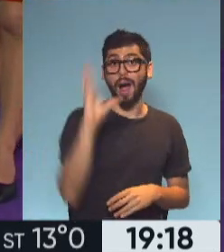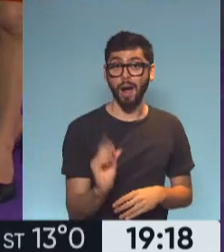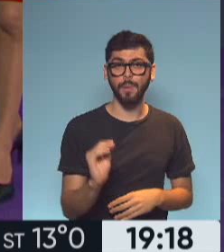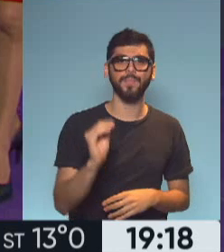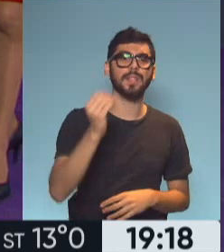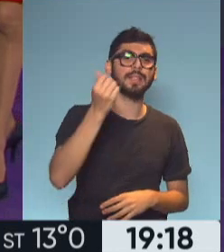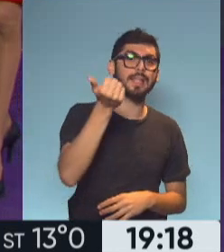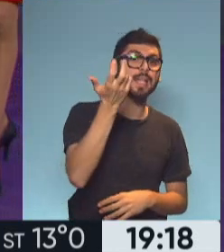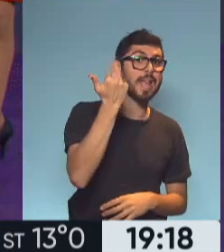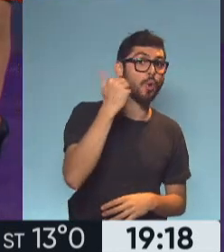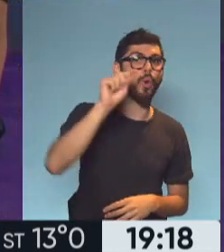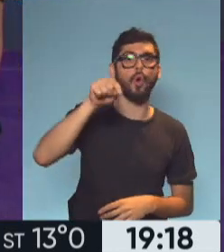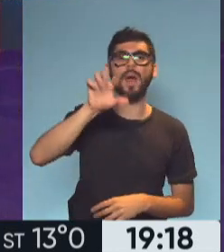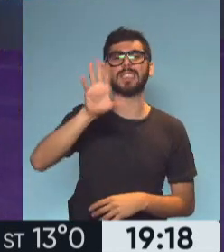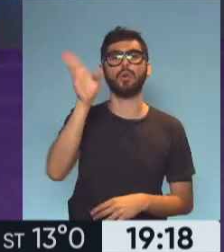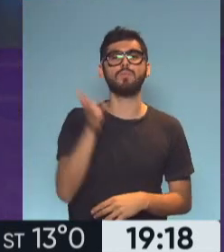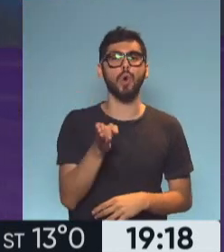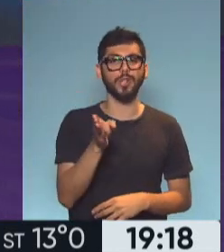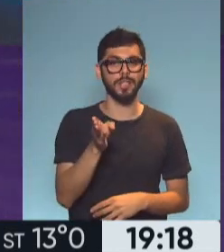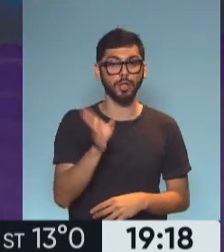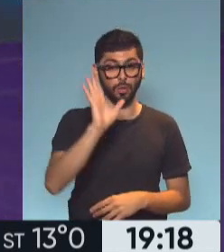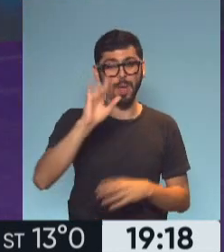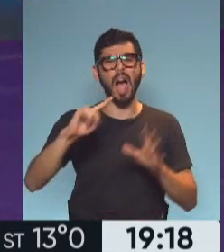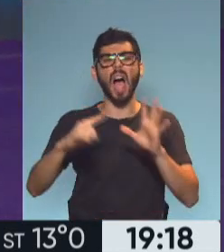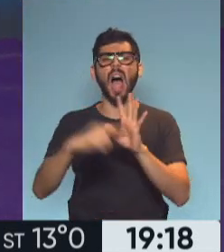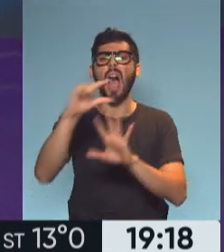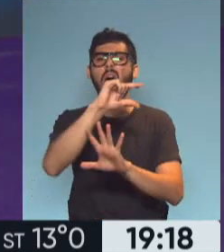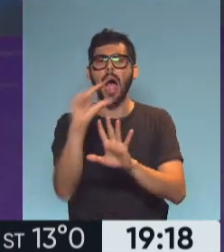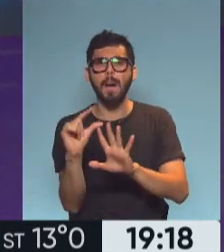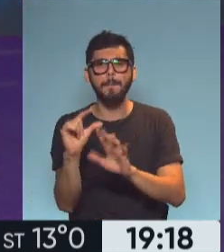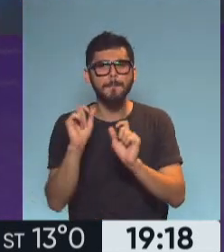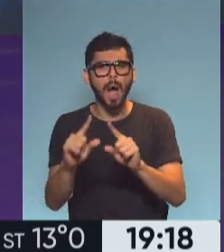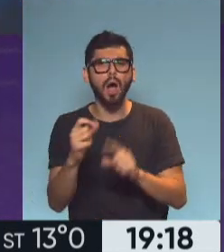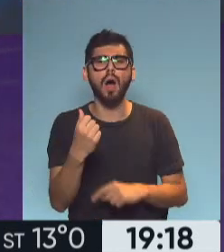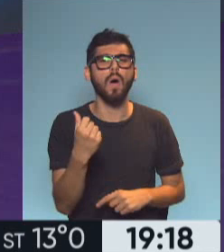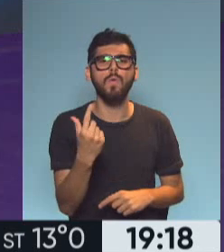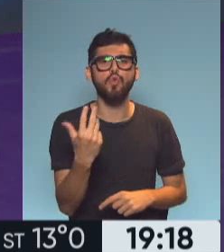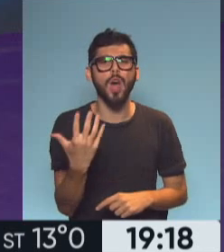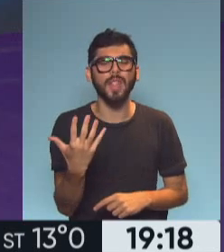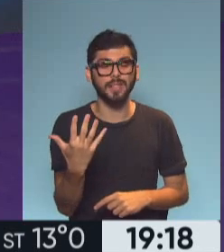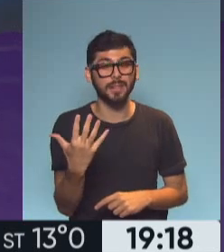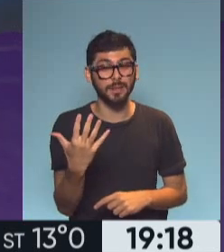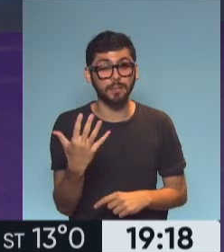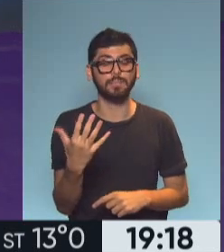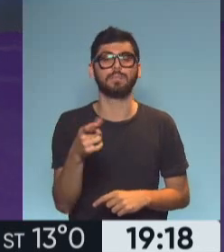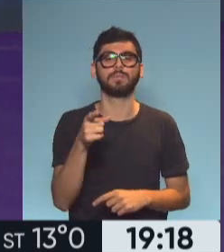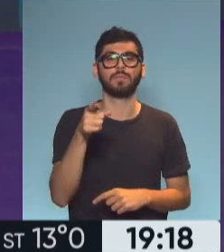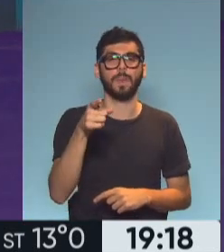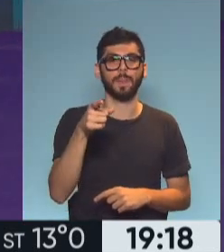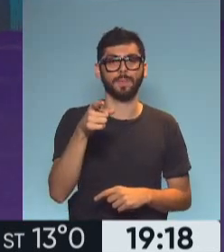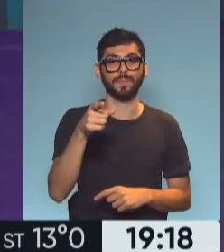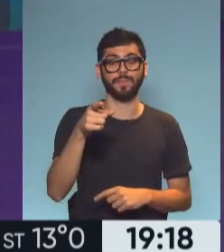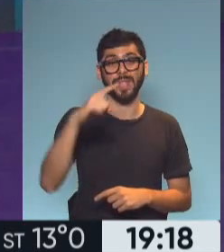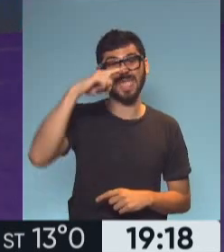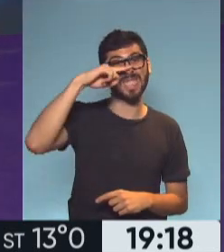ciento por eso a nivel nación caso ambas cuántas camas están ocupadas de las terapias de las unidades de terapia